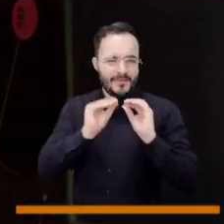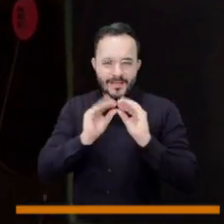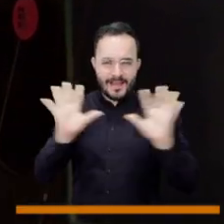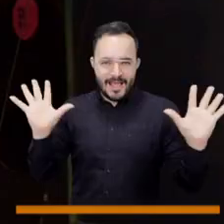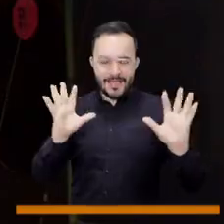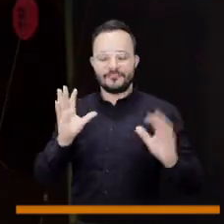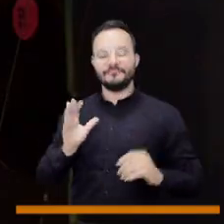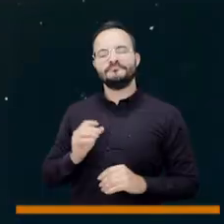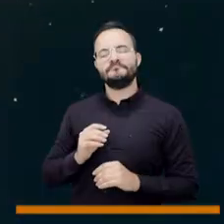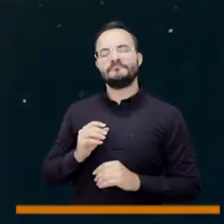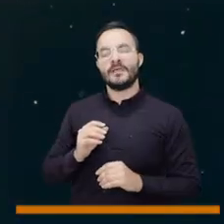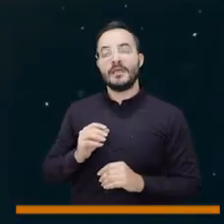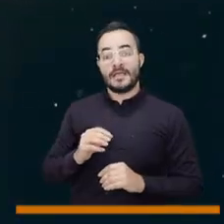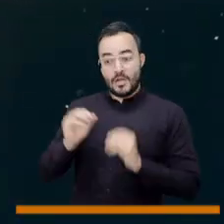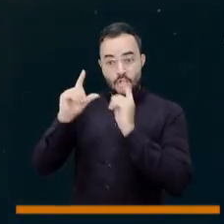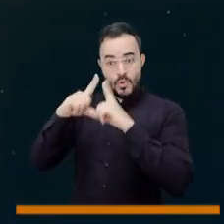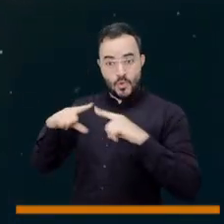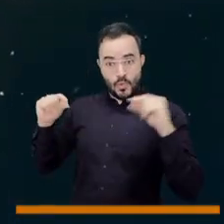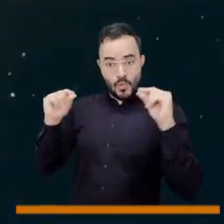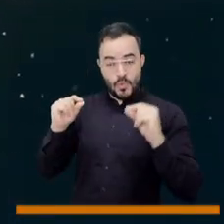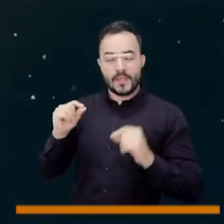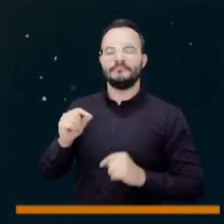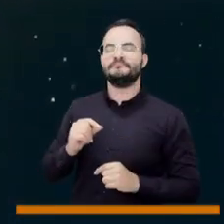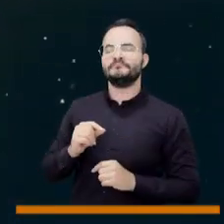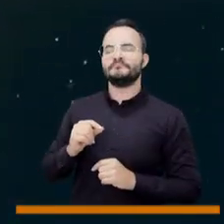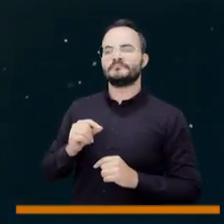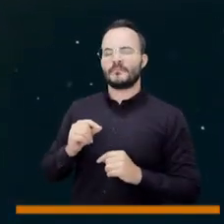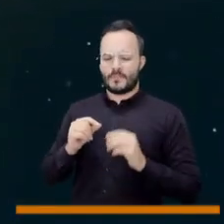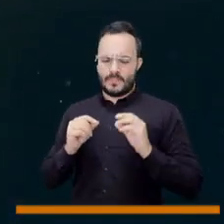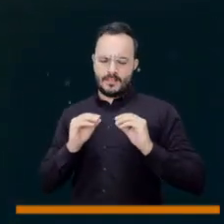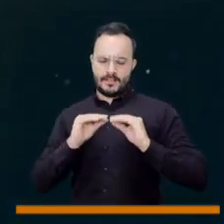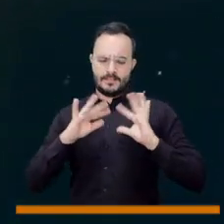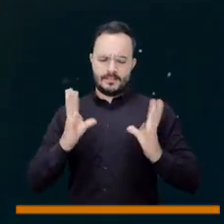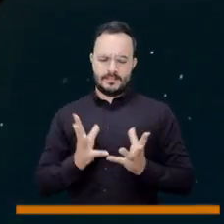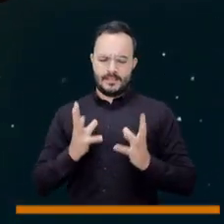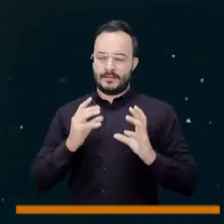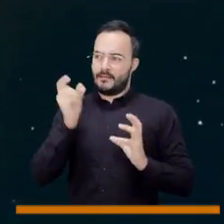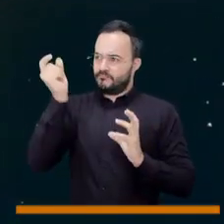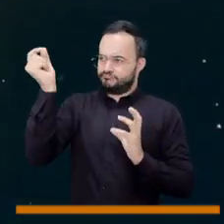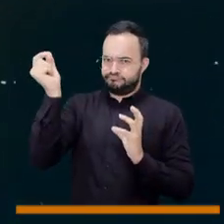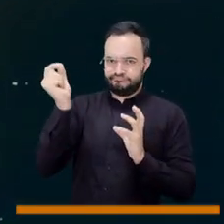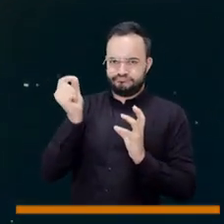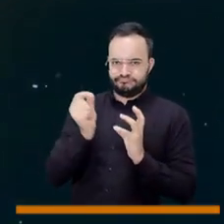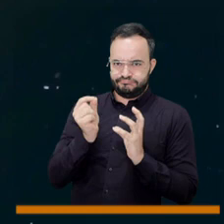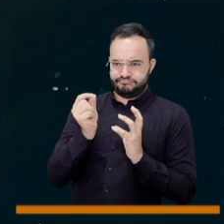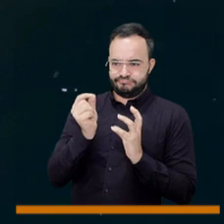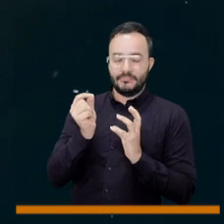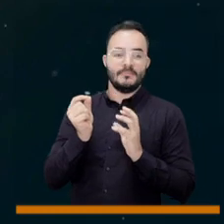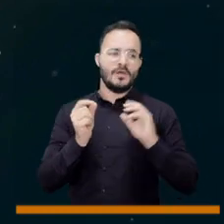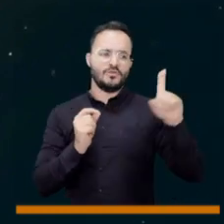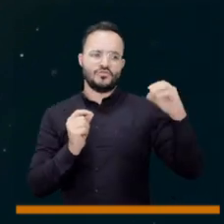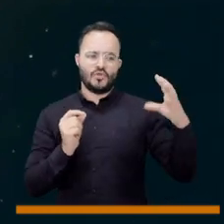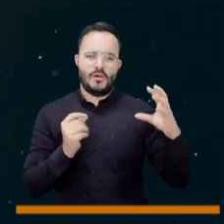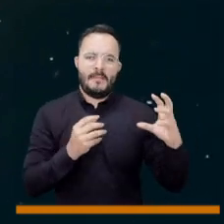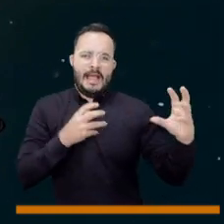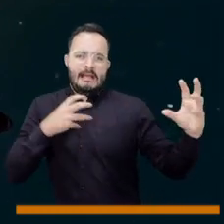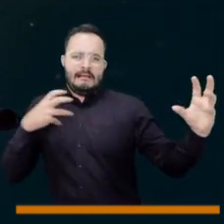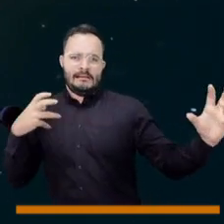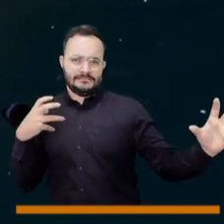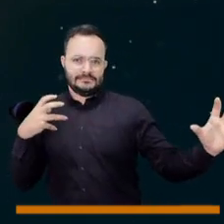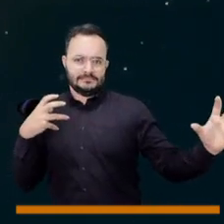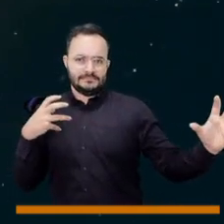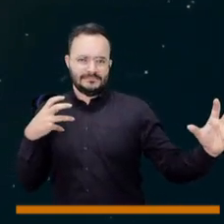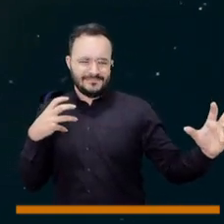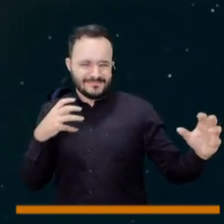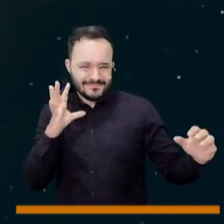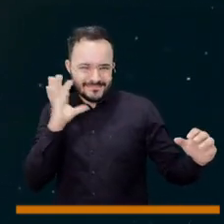y es que la luna resulta estar un poco más cerquita a nosotros respecto al Sol, y esa casualidad hace que